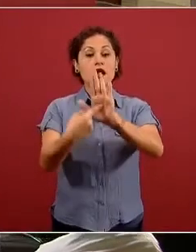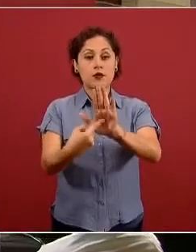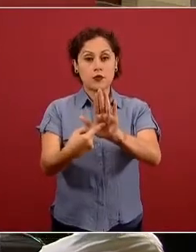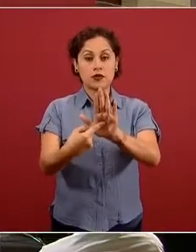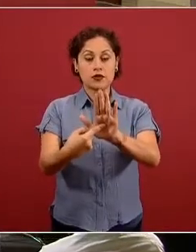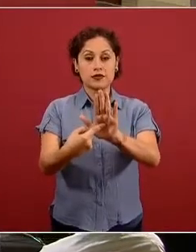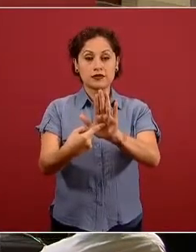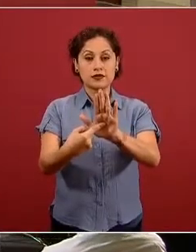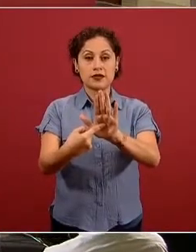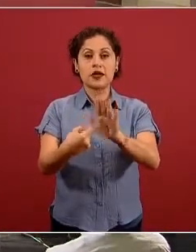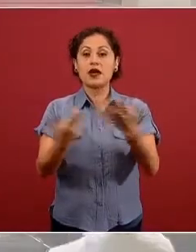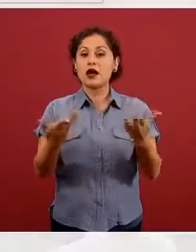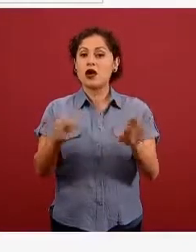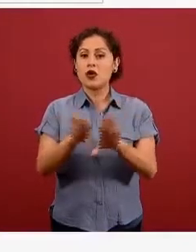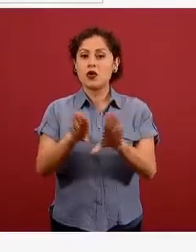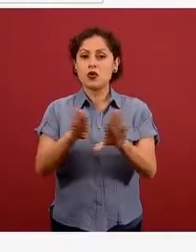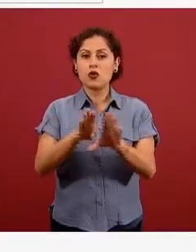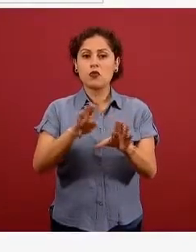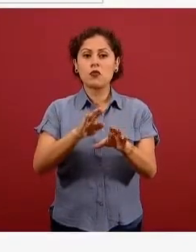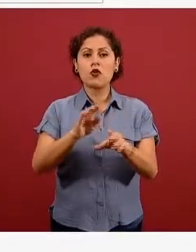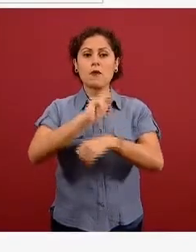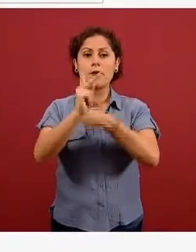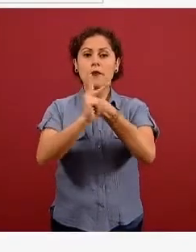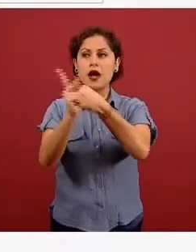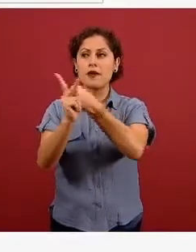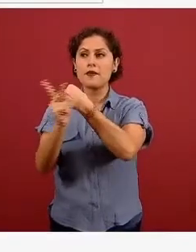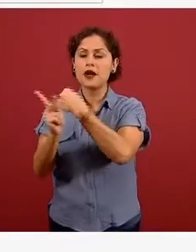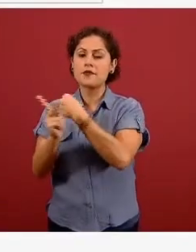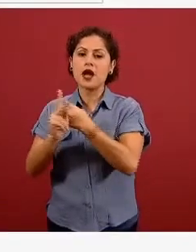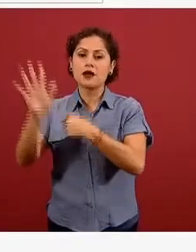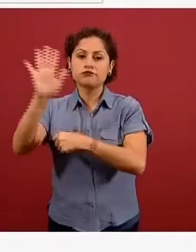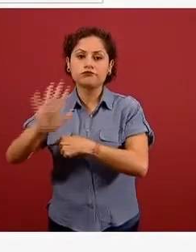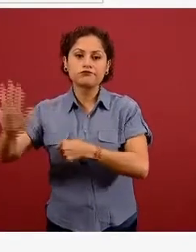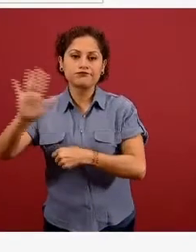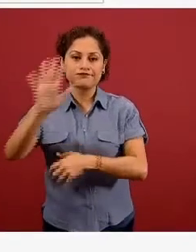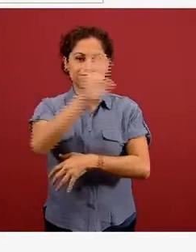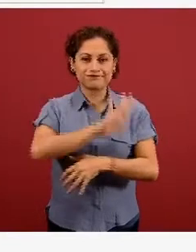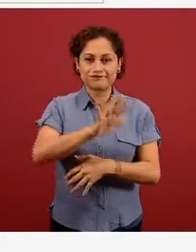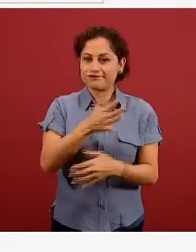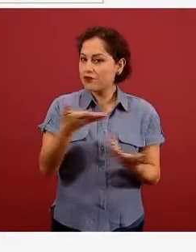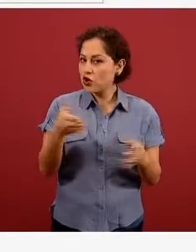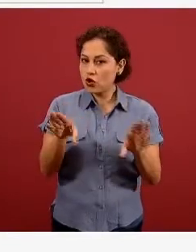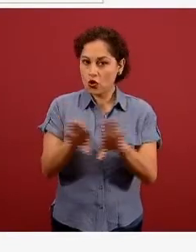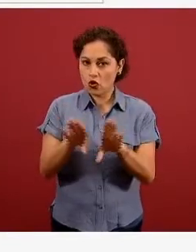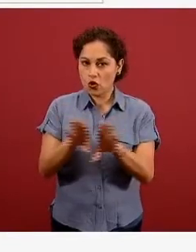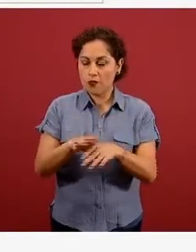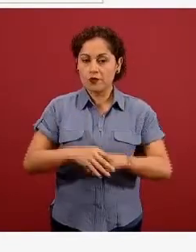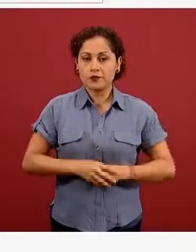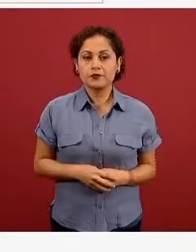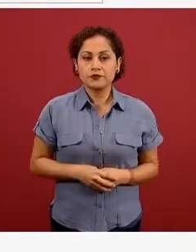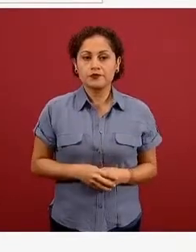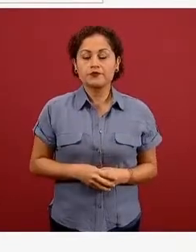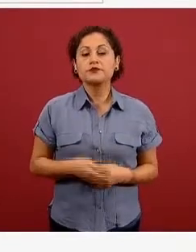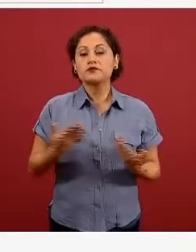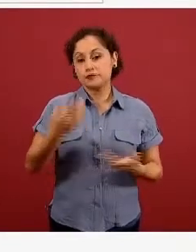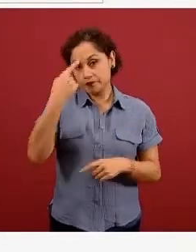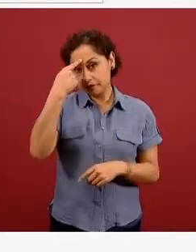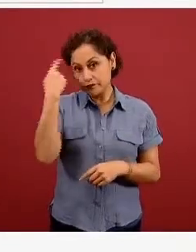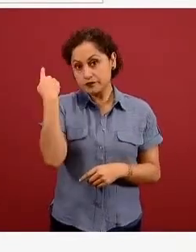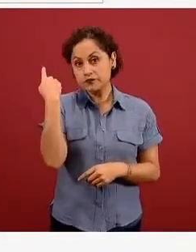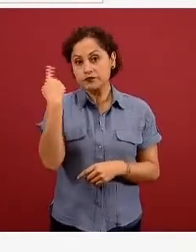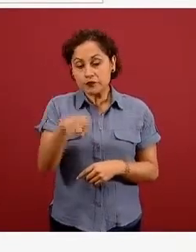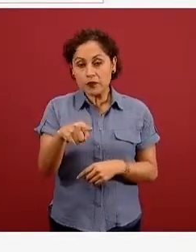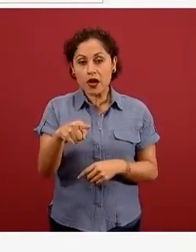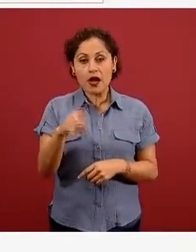la distribución por regiones del mundo o continentes, gruesamente en términos de la contribución